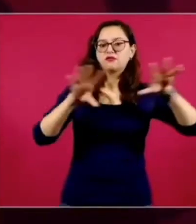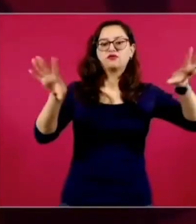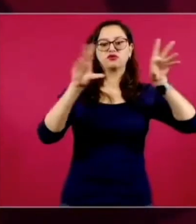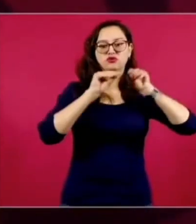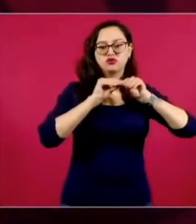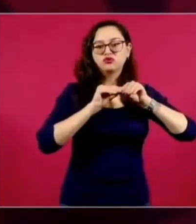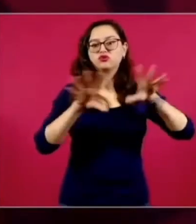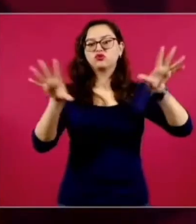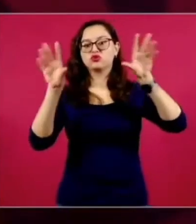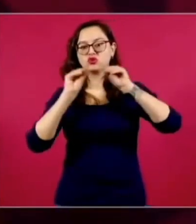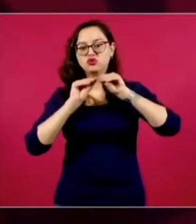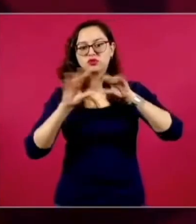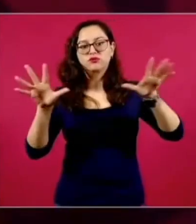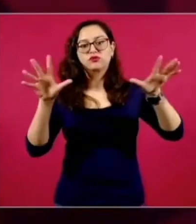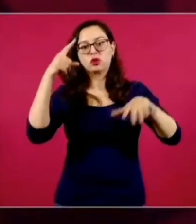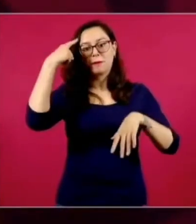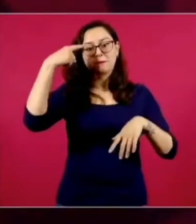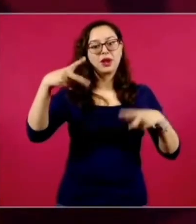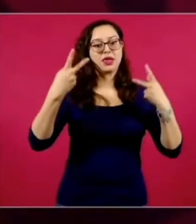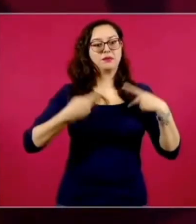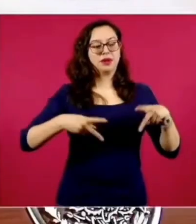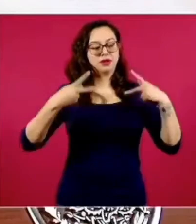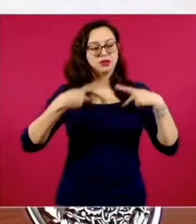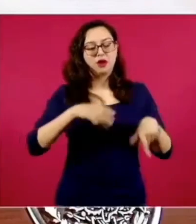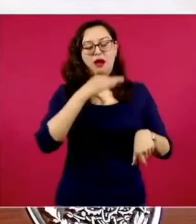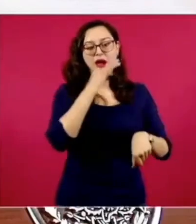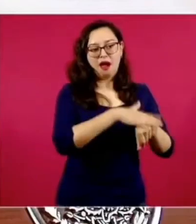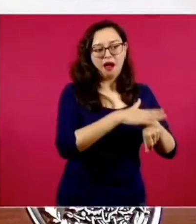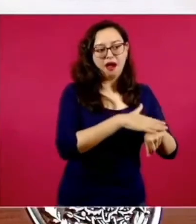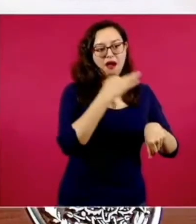crearan sistemas de comunicación